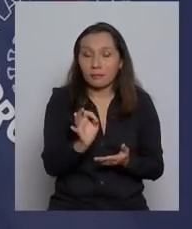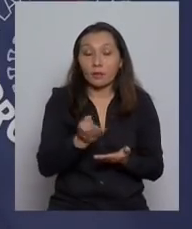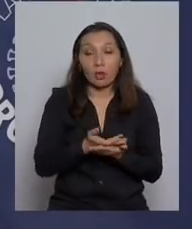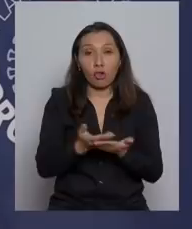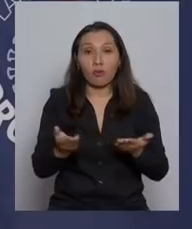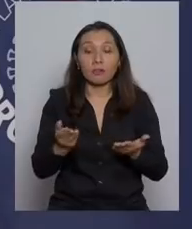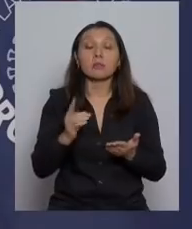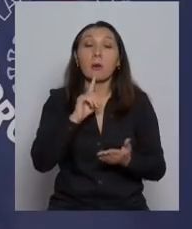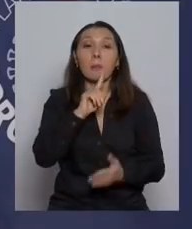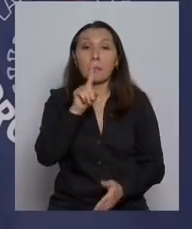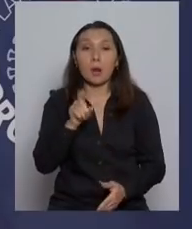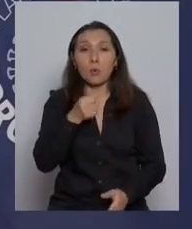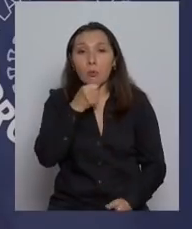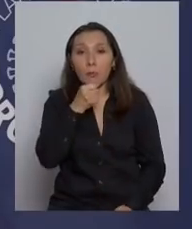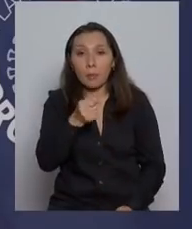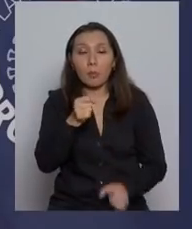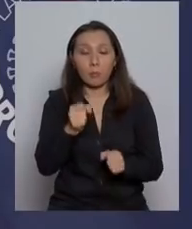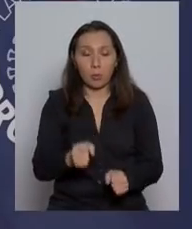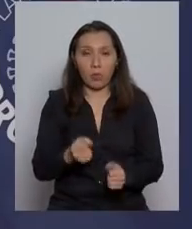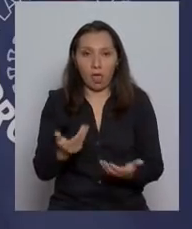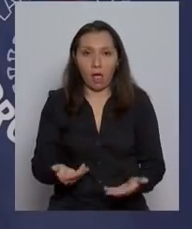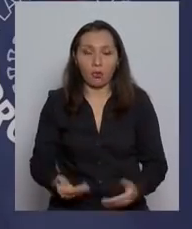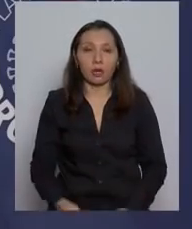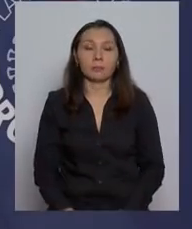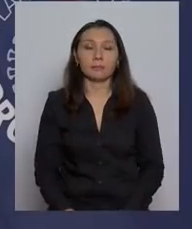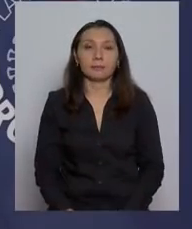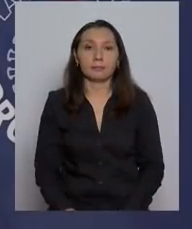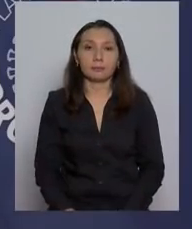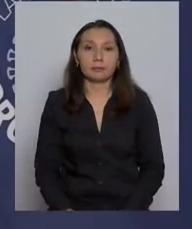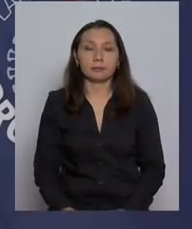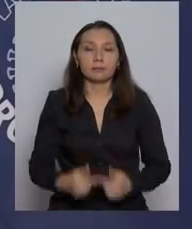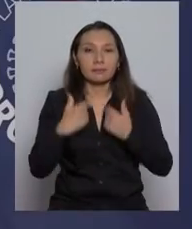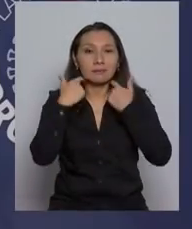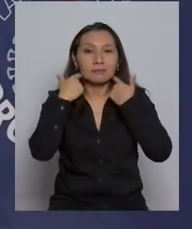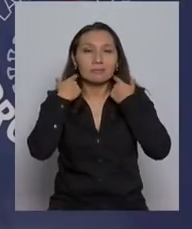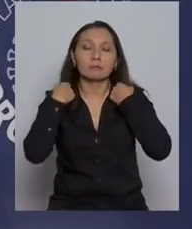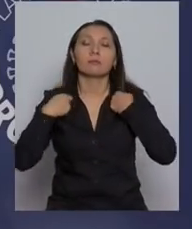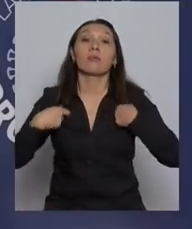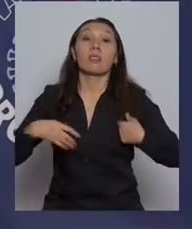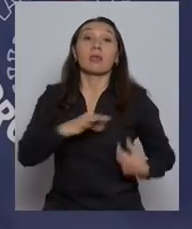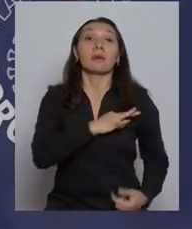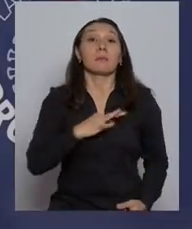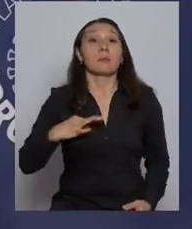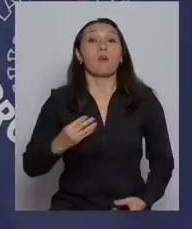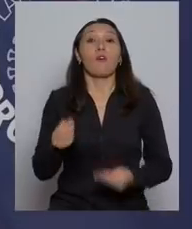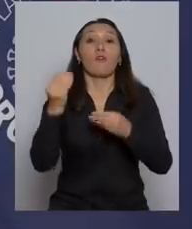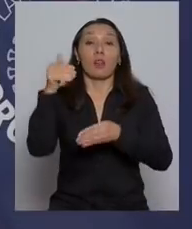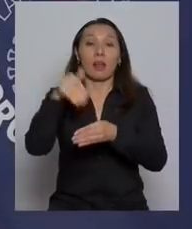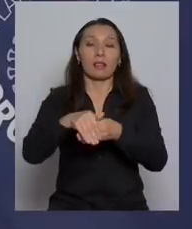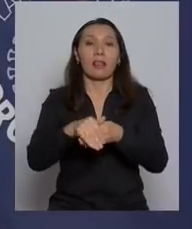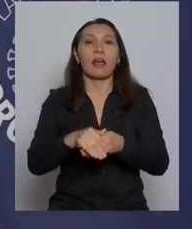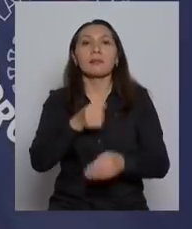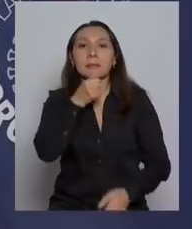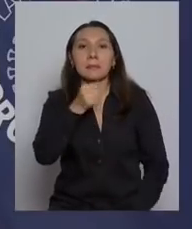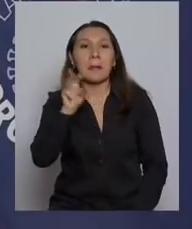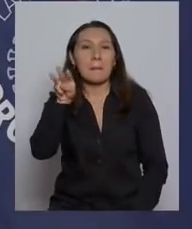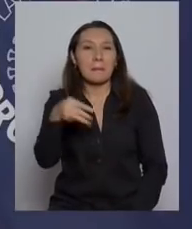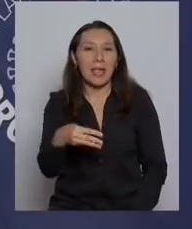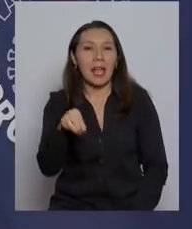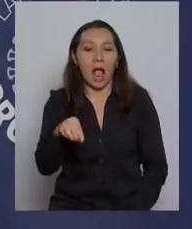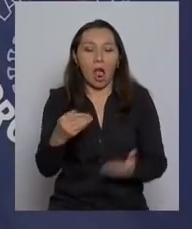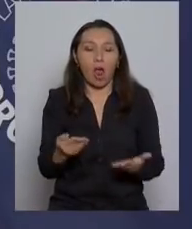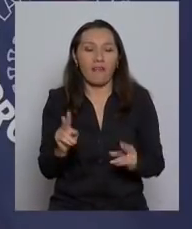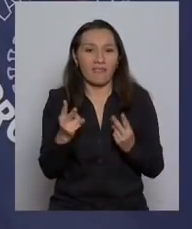ofrece el micrófono para preguntas. Ministro, buenas tardes. Pablo Tapia, de Mega Noticias, estamos